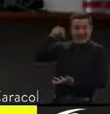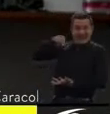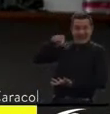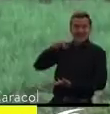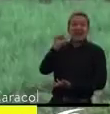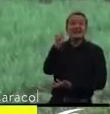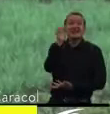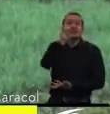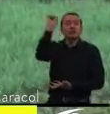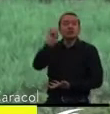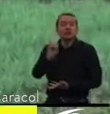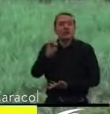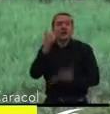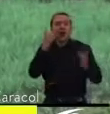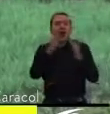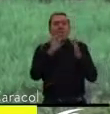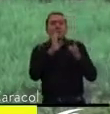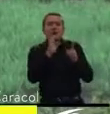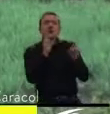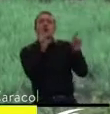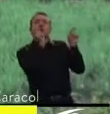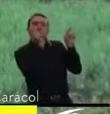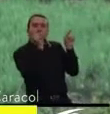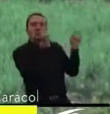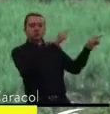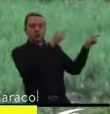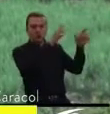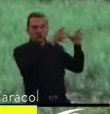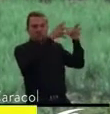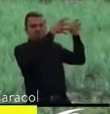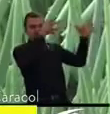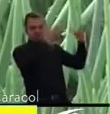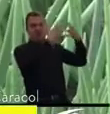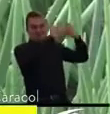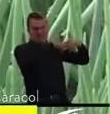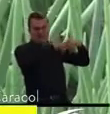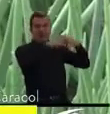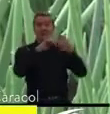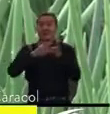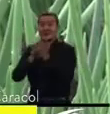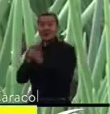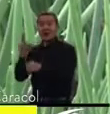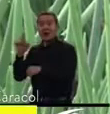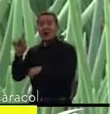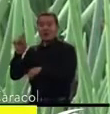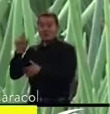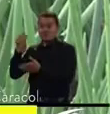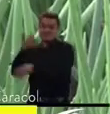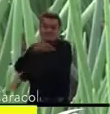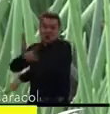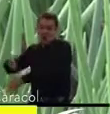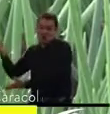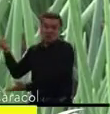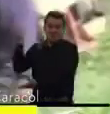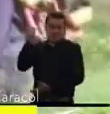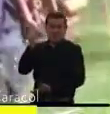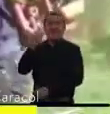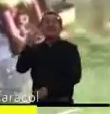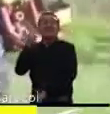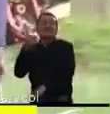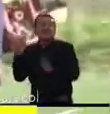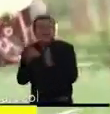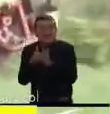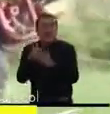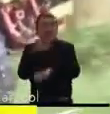grandes productores. Es decir, de esos 50 mil millones, solamente pueden destinarse 10 mil millones de pesos